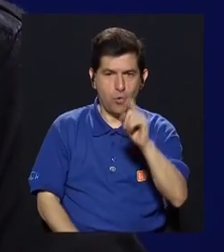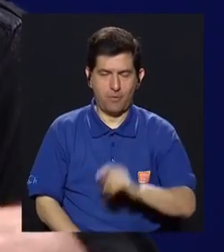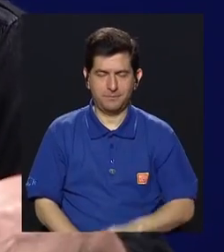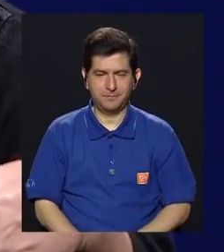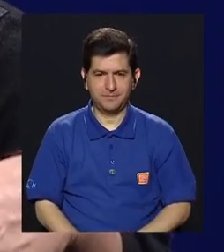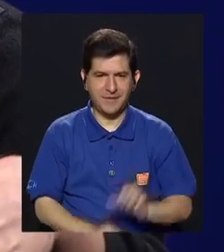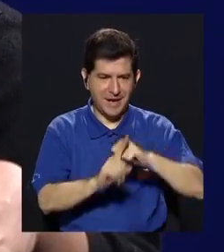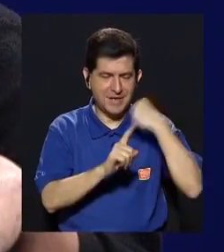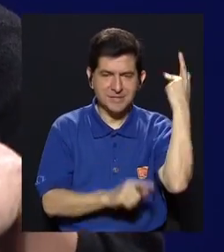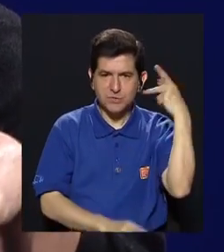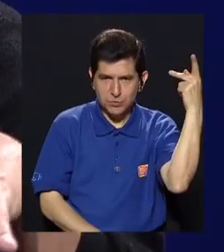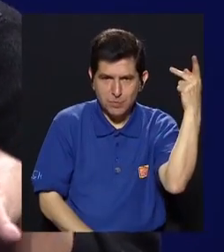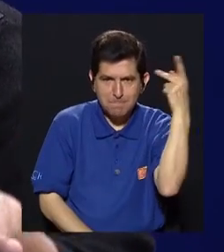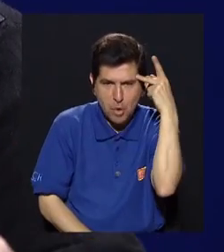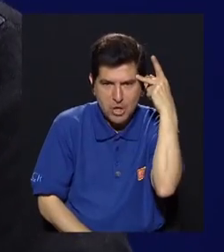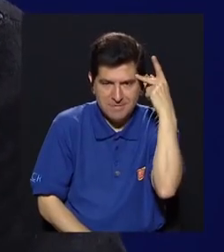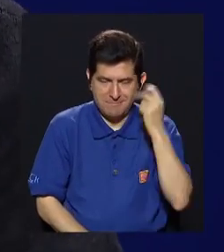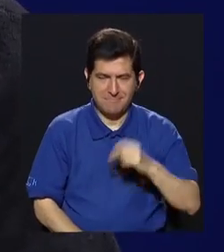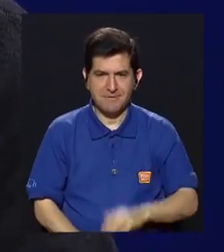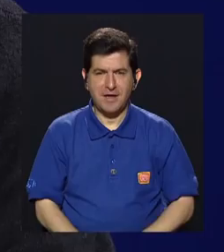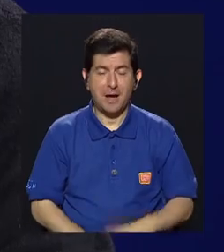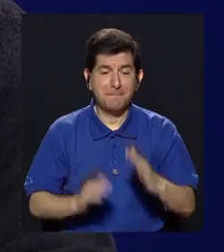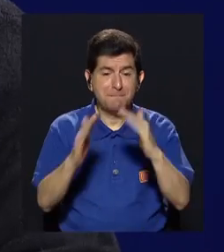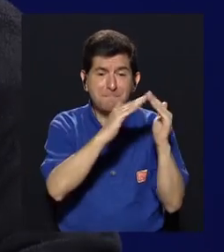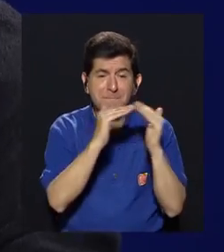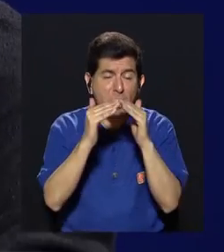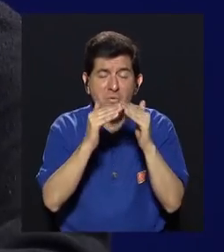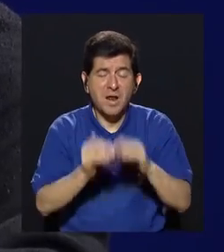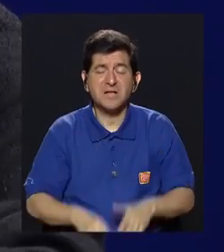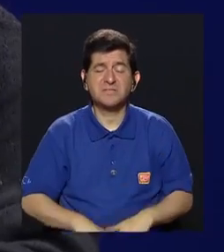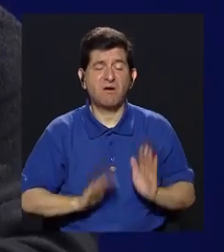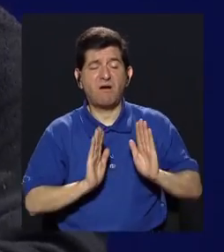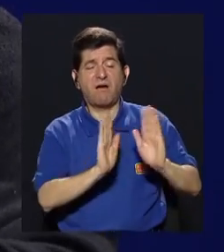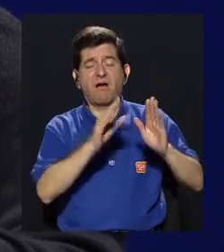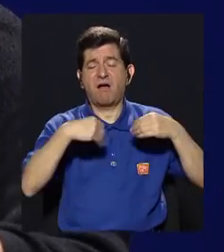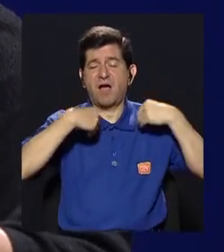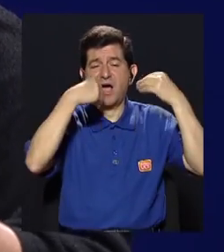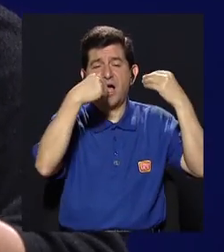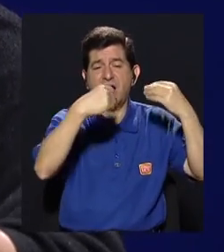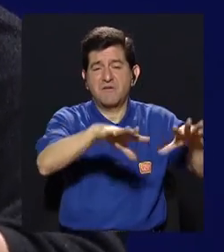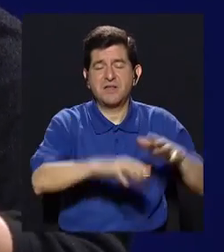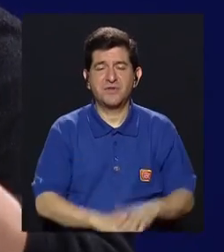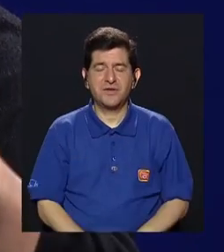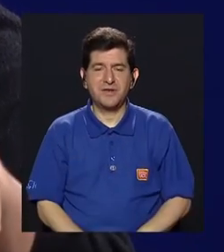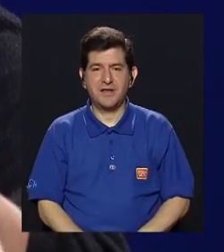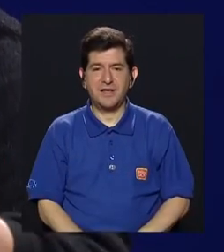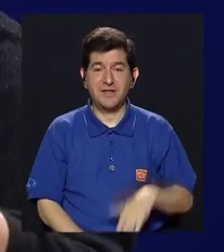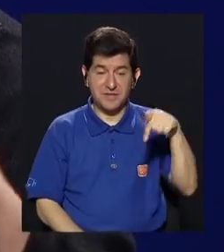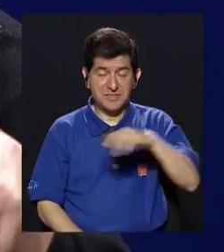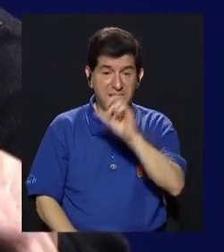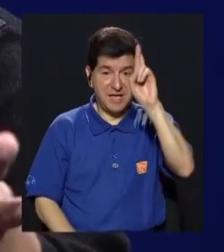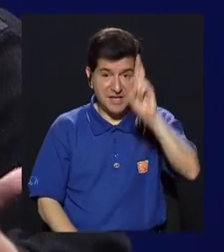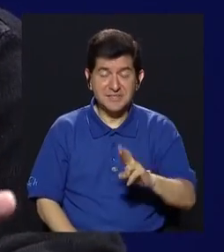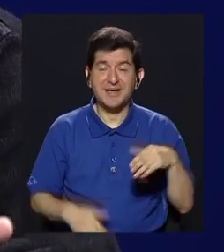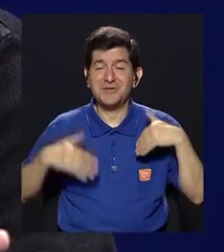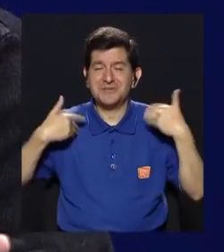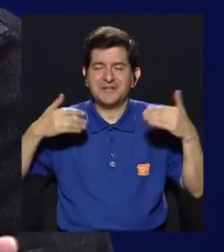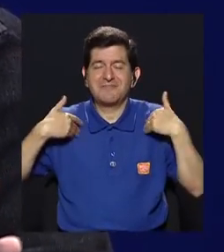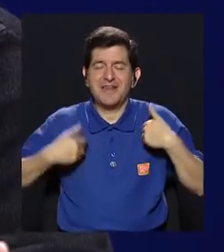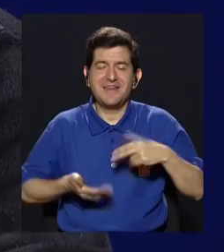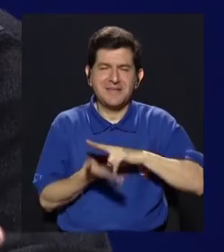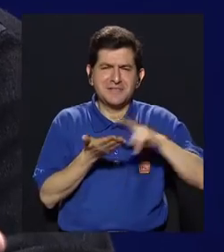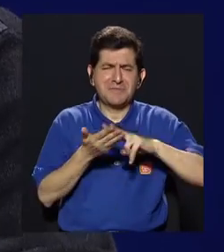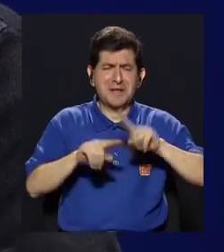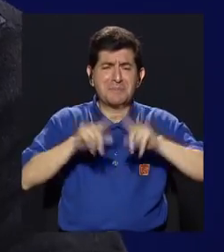justamente esta cuestión política de poblaciones olvidadas verdad varias partidas modernos en nuestra costa rica